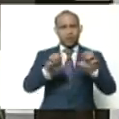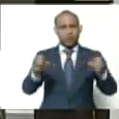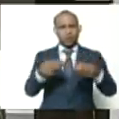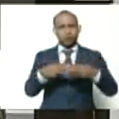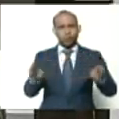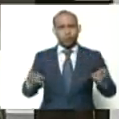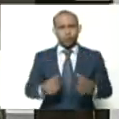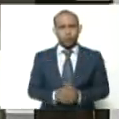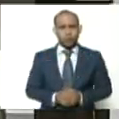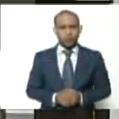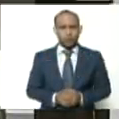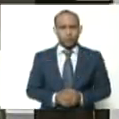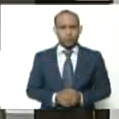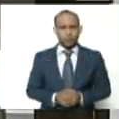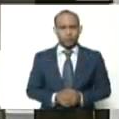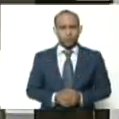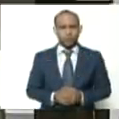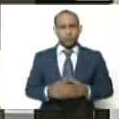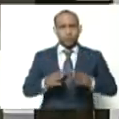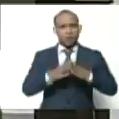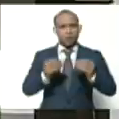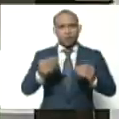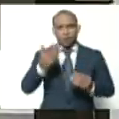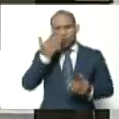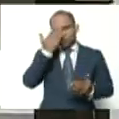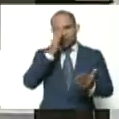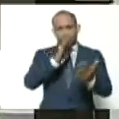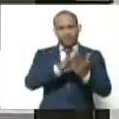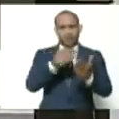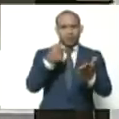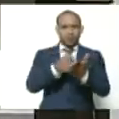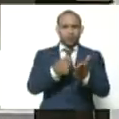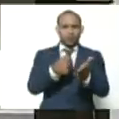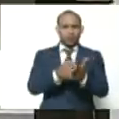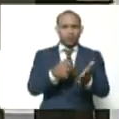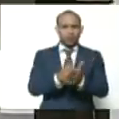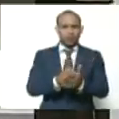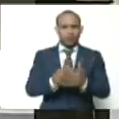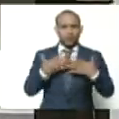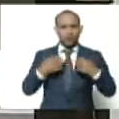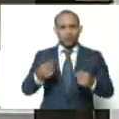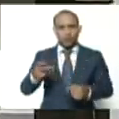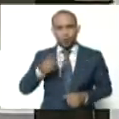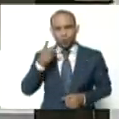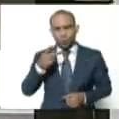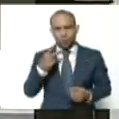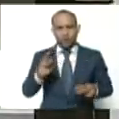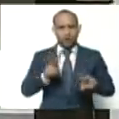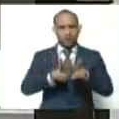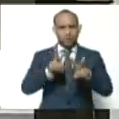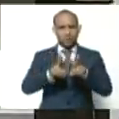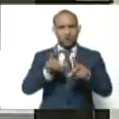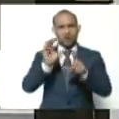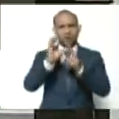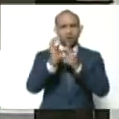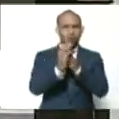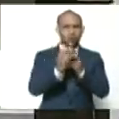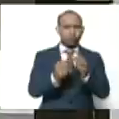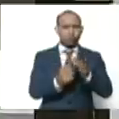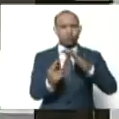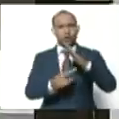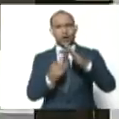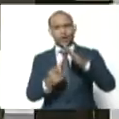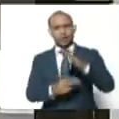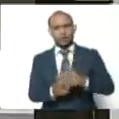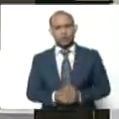pública, en todos los frentes de batalla de la salud pública, de la vivienda, de la cultura, de la